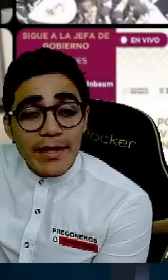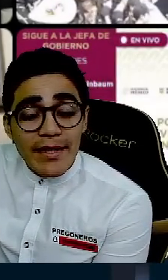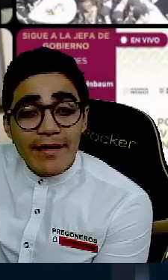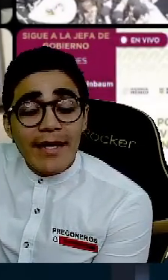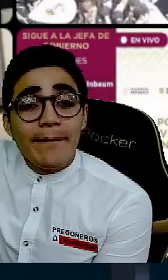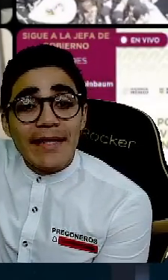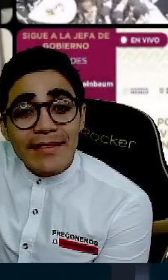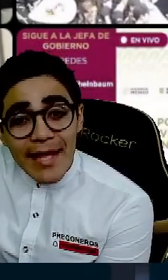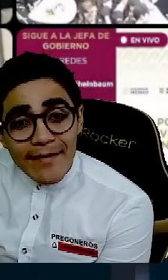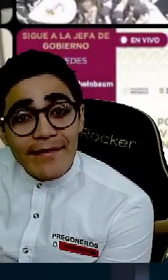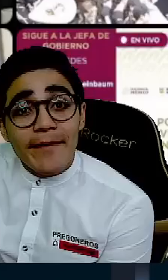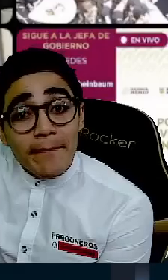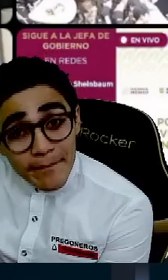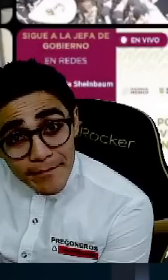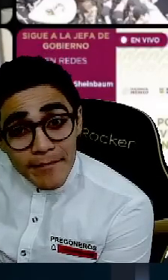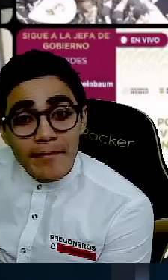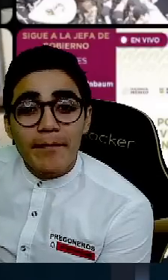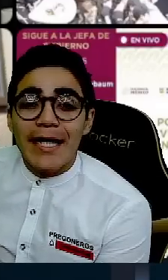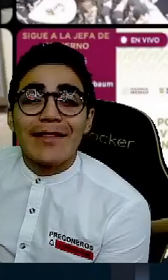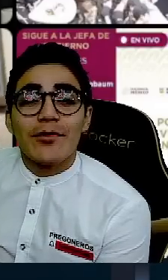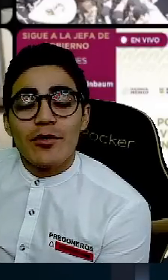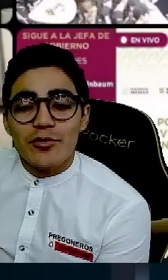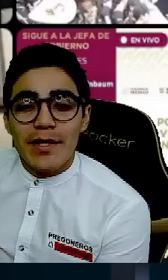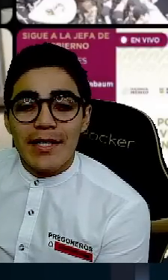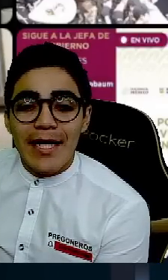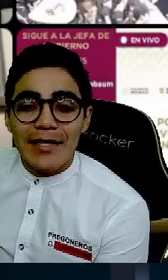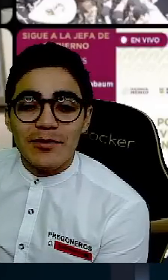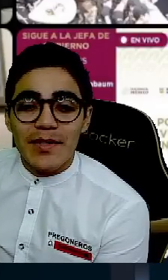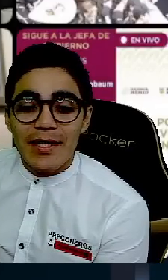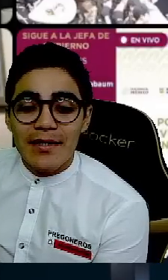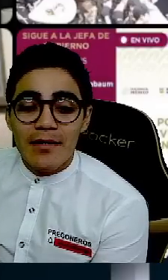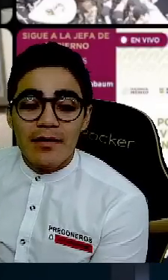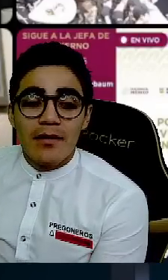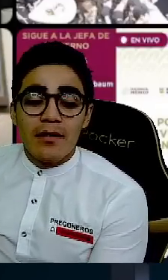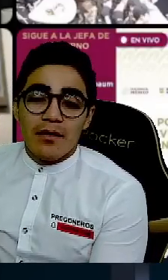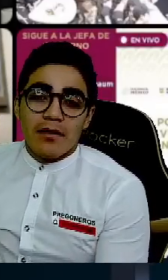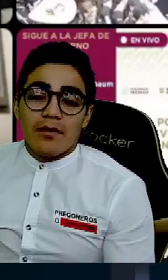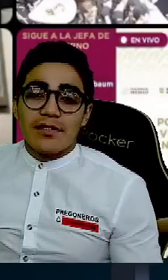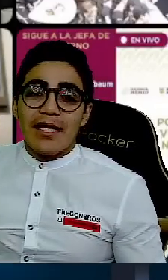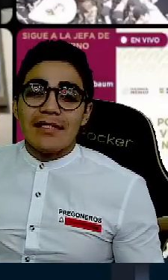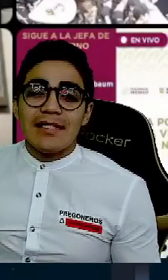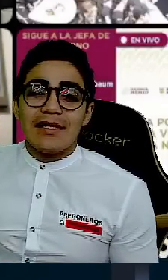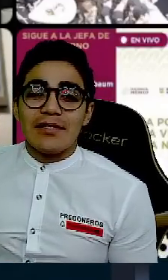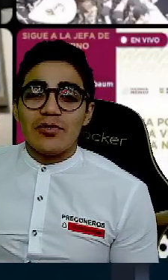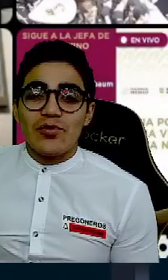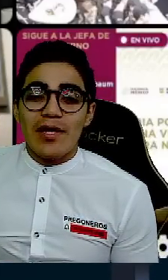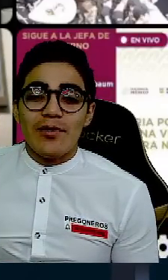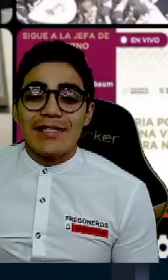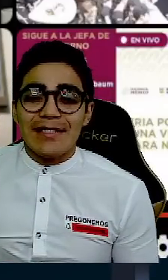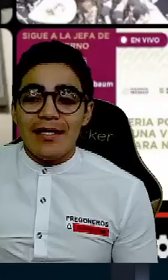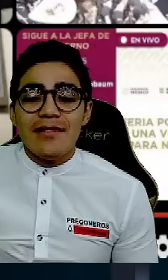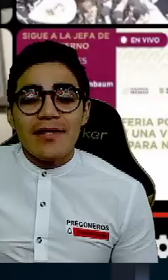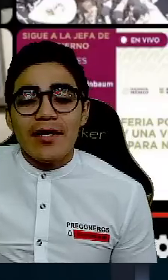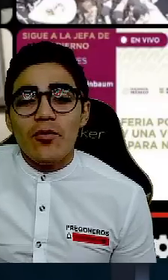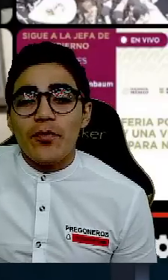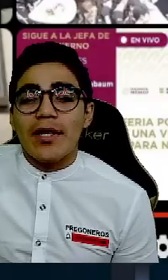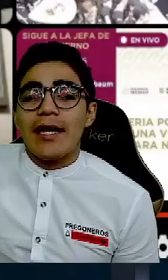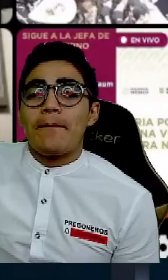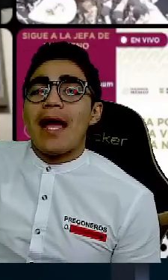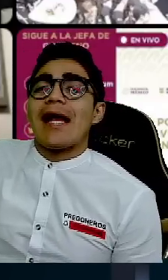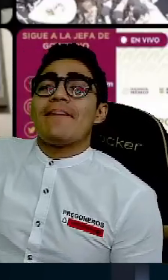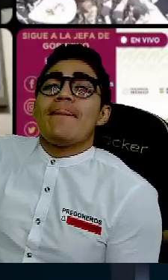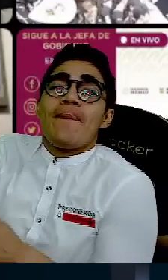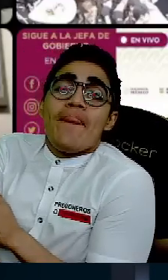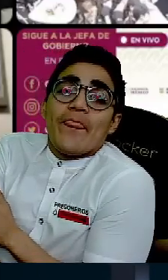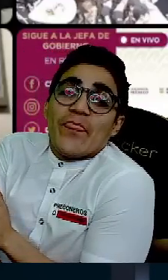Una verdadera mentada de para todos los mexicanos, ¿verdad? O sea, hace que su sueldo es íntegro porque